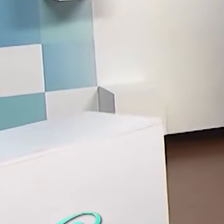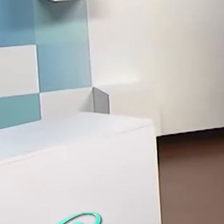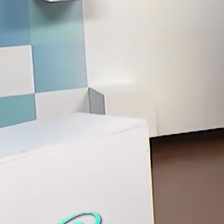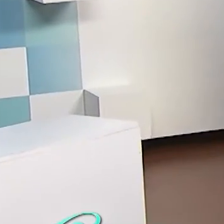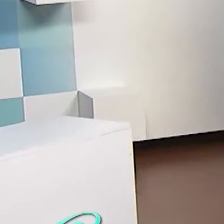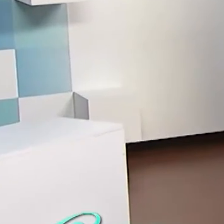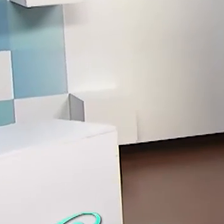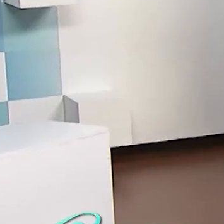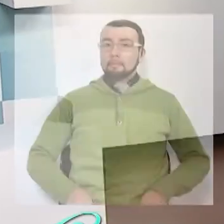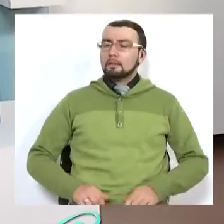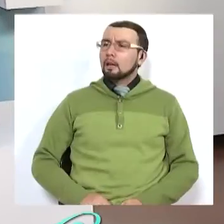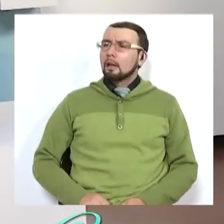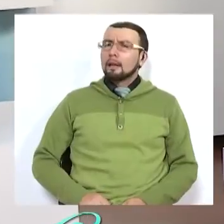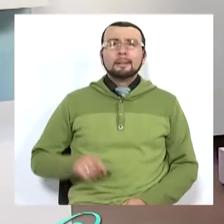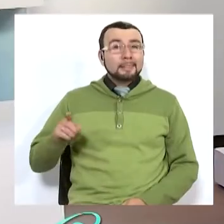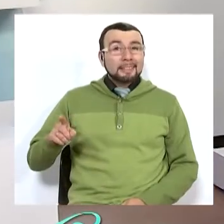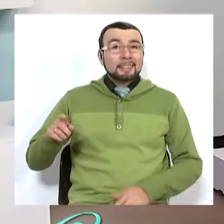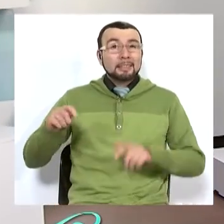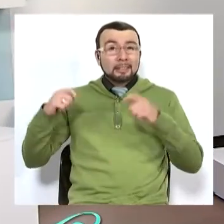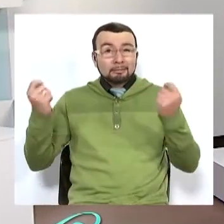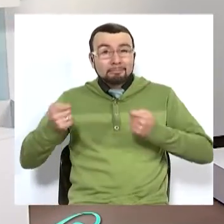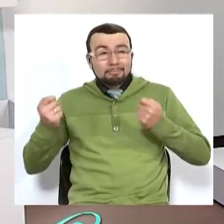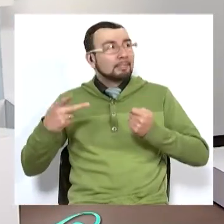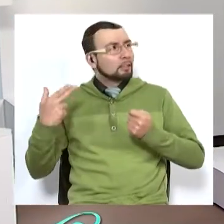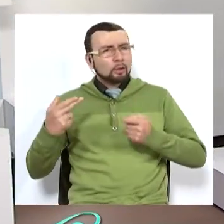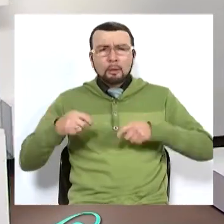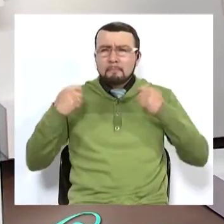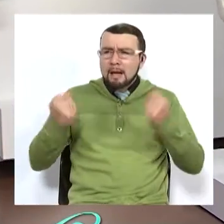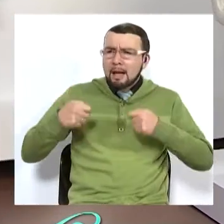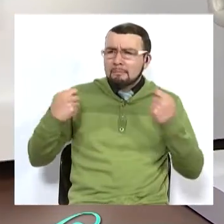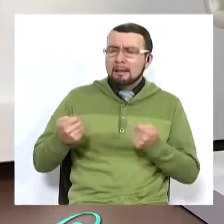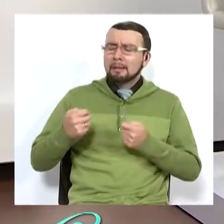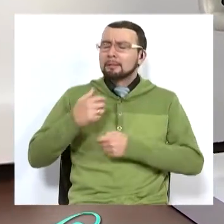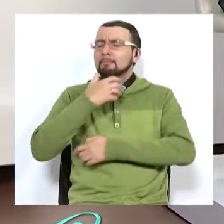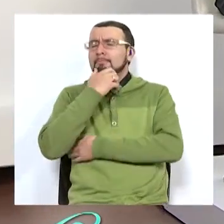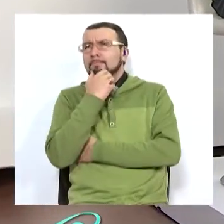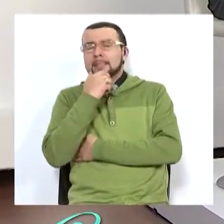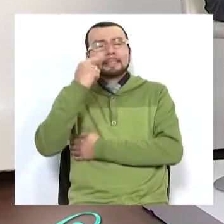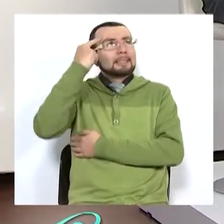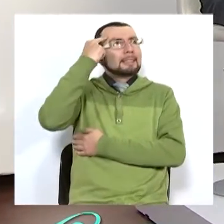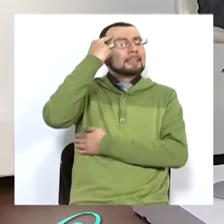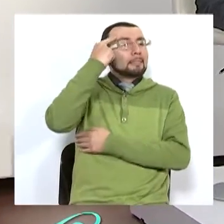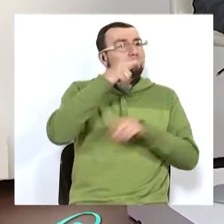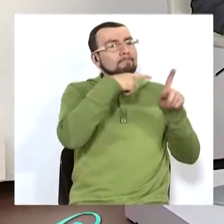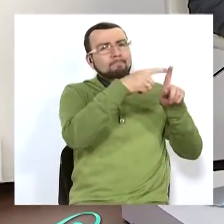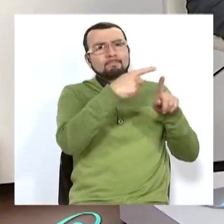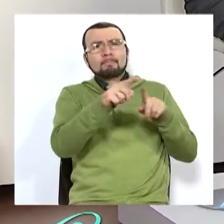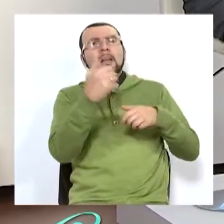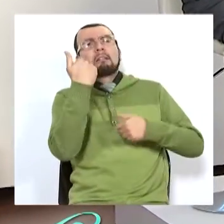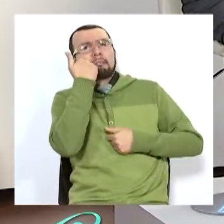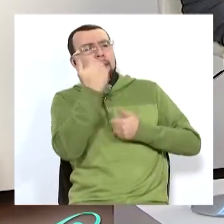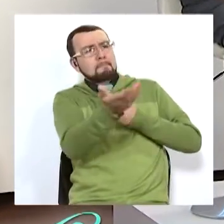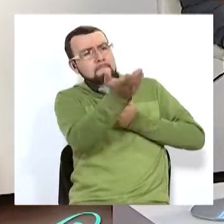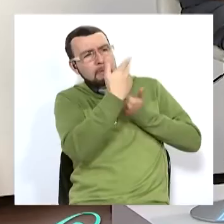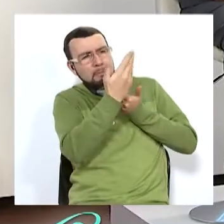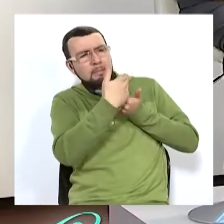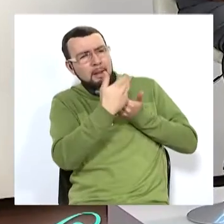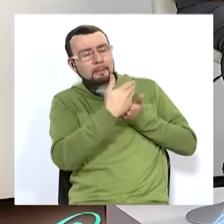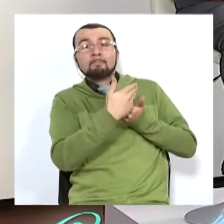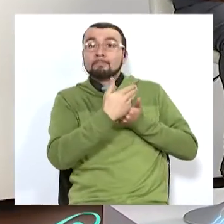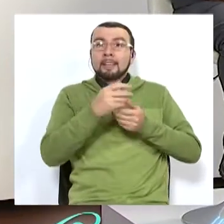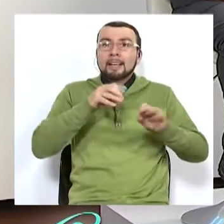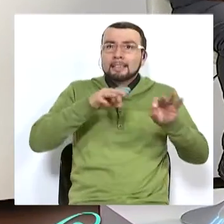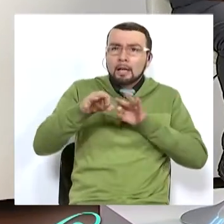Y mientras pasan todos estos cortes de comerciales, se nos vienen a la cabeza una cantidad de casos clínicos que bien vale la pena